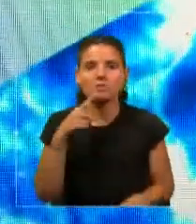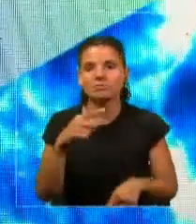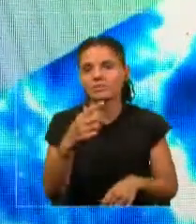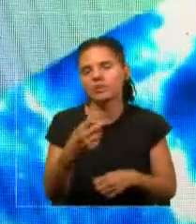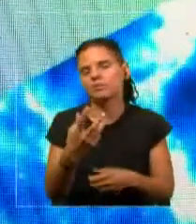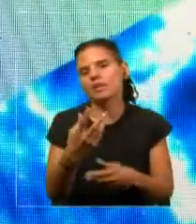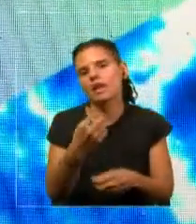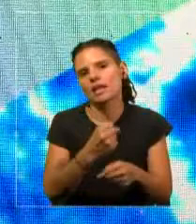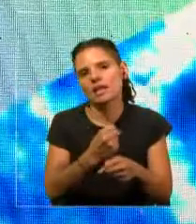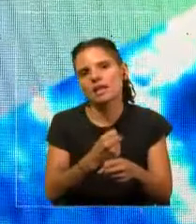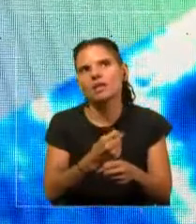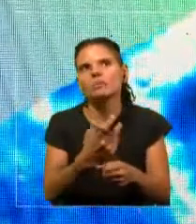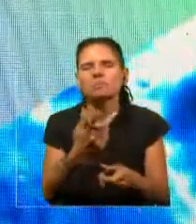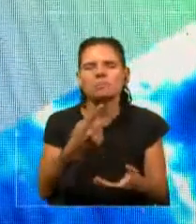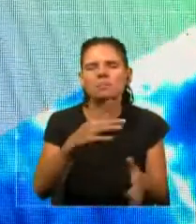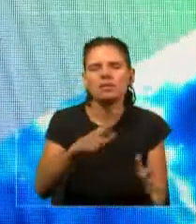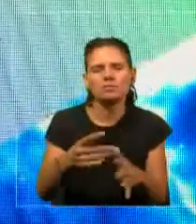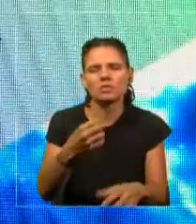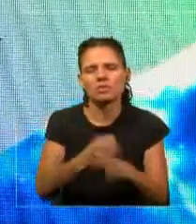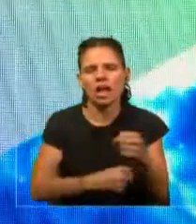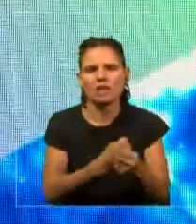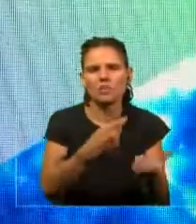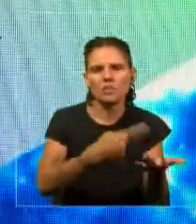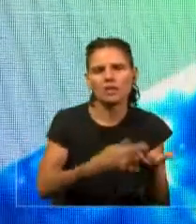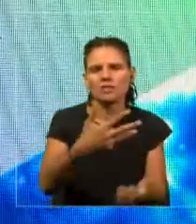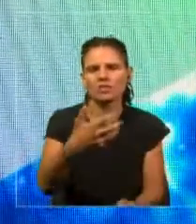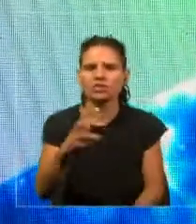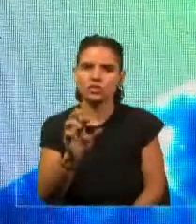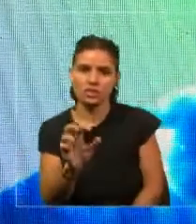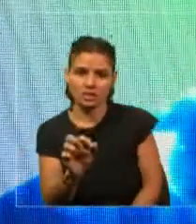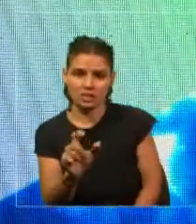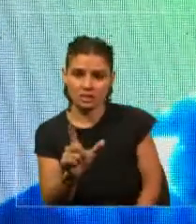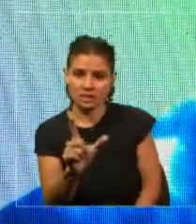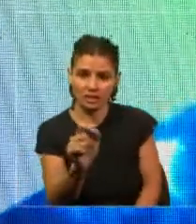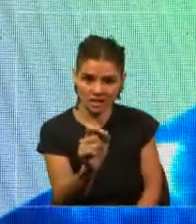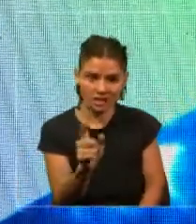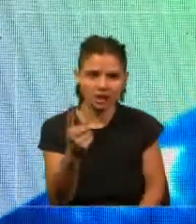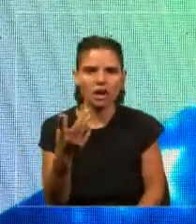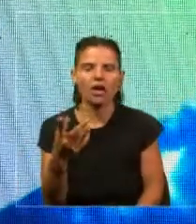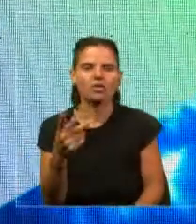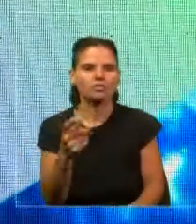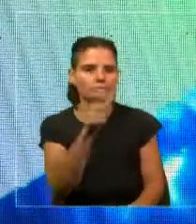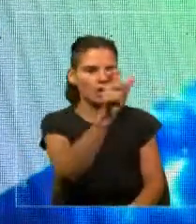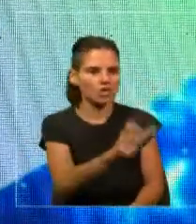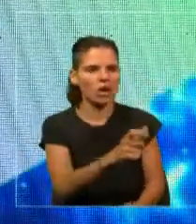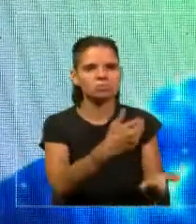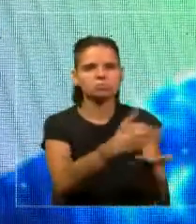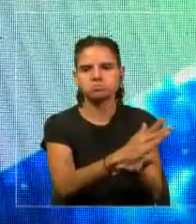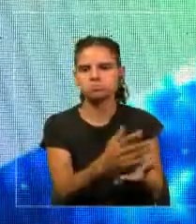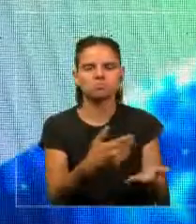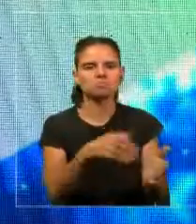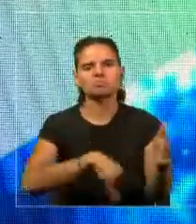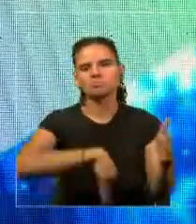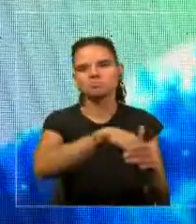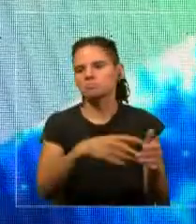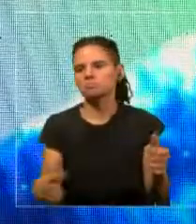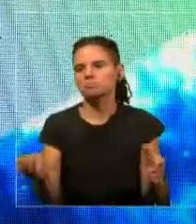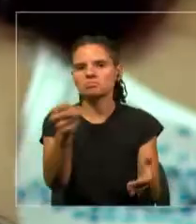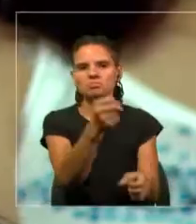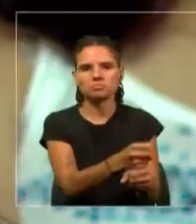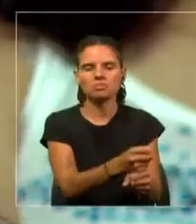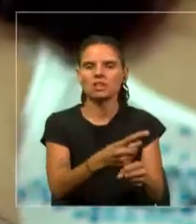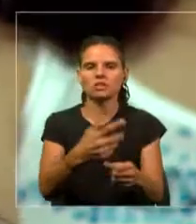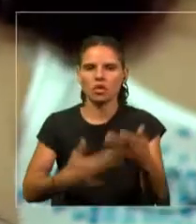que sustituía robots, que ponía robot en vez de personas que tenían alta penibilidad en